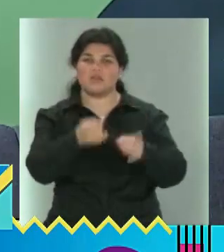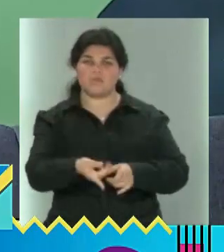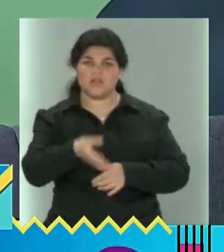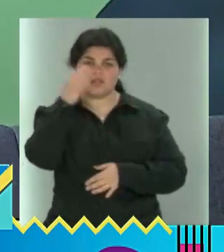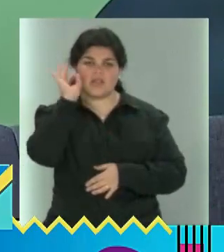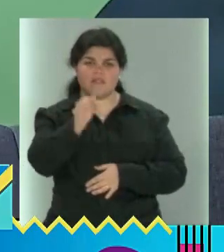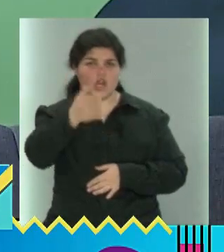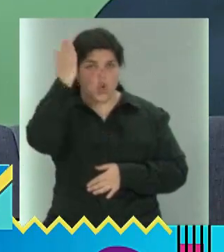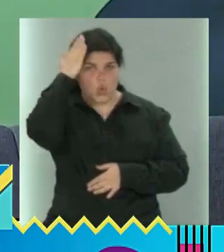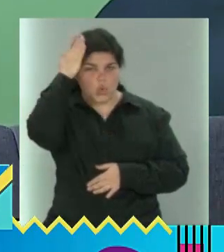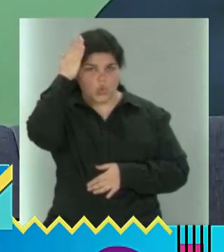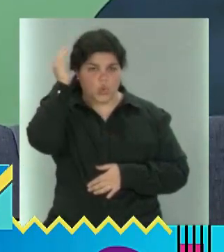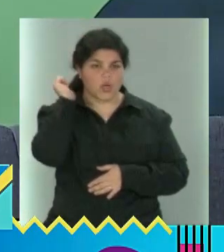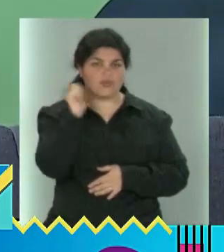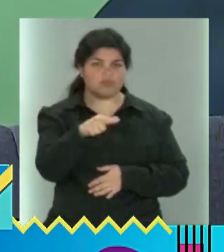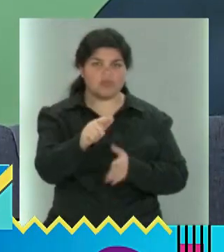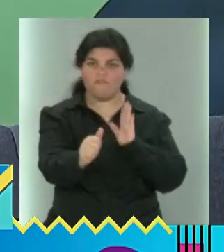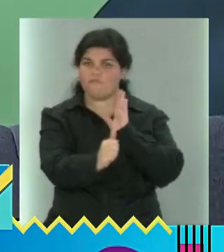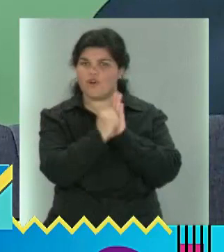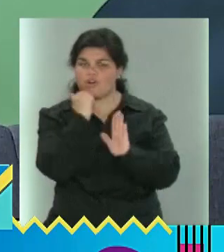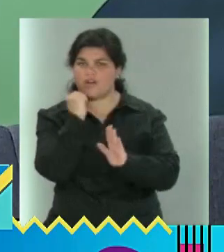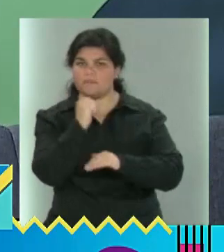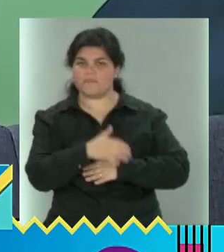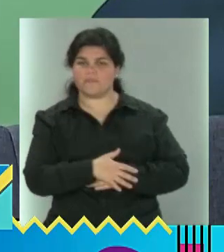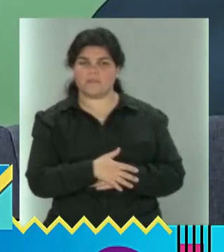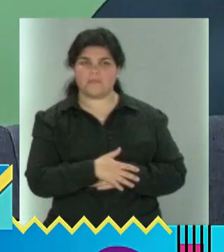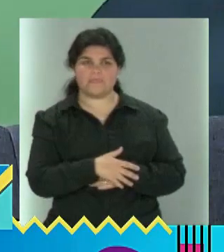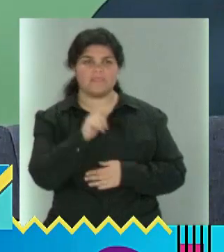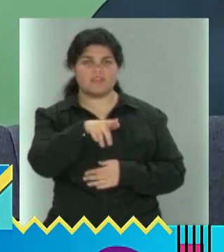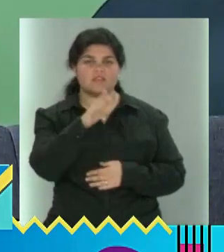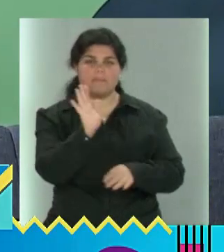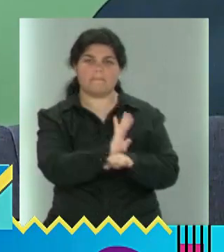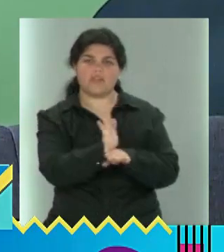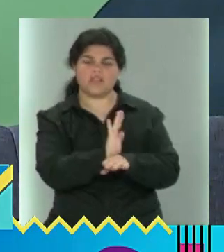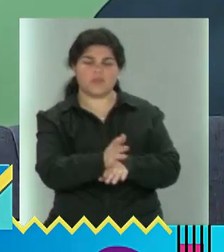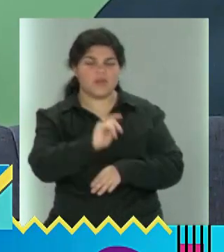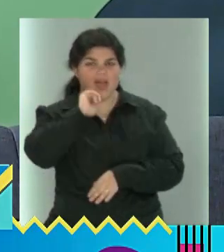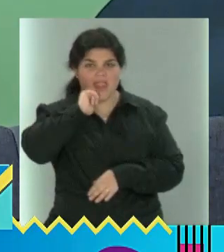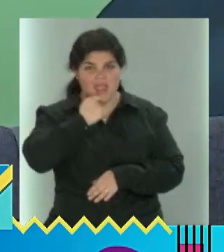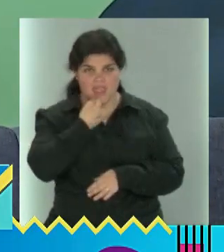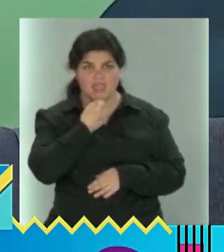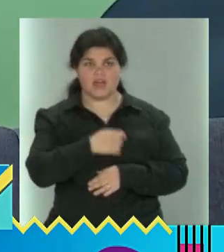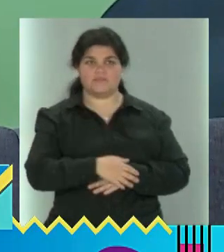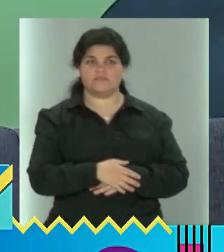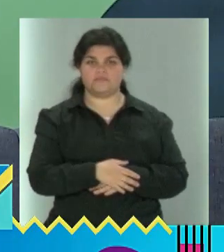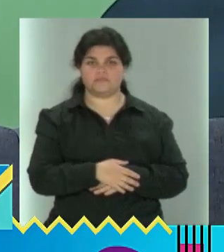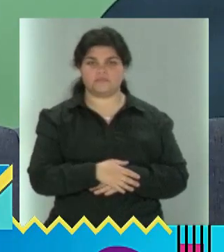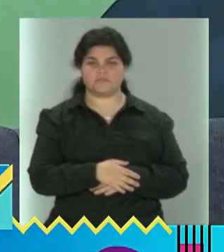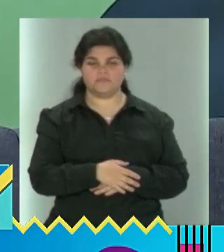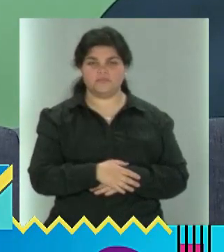esa cultura del samurái, ¿no? Pero es muy, muy, muy bella la película,